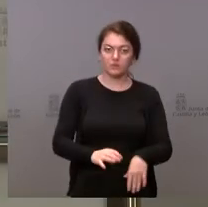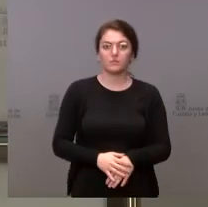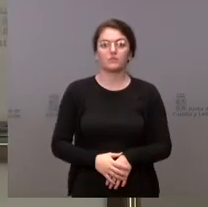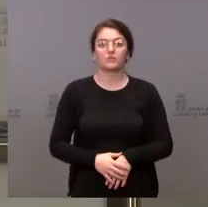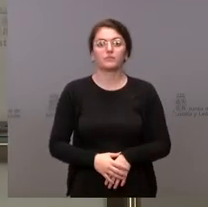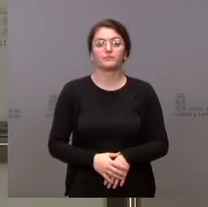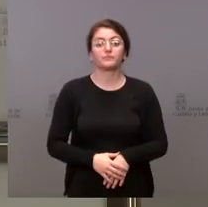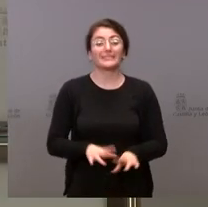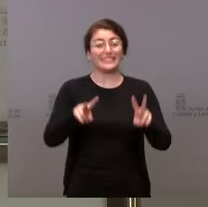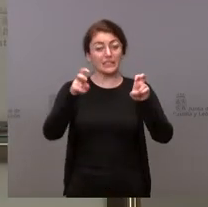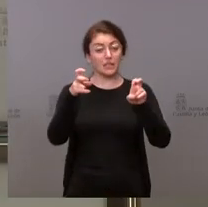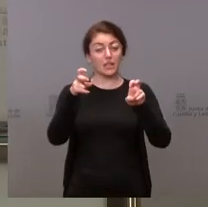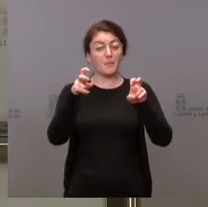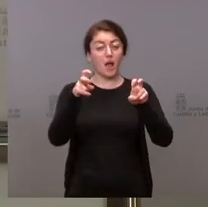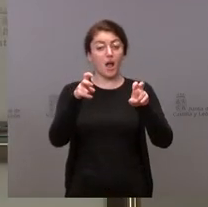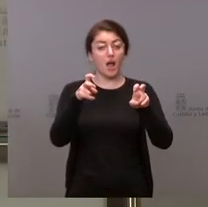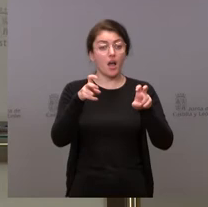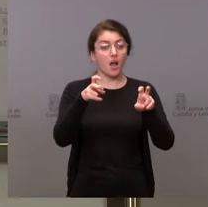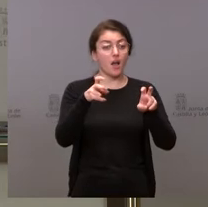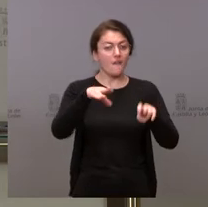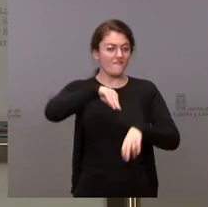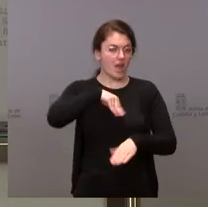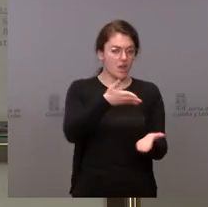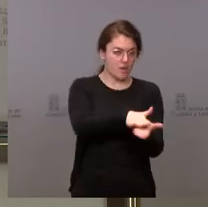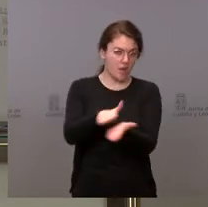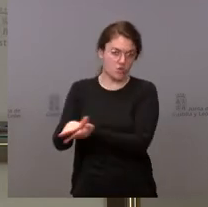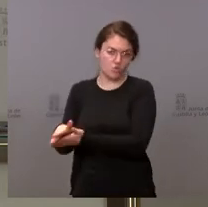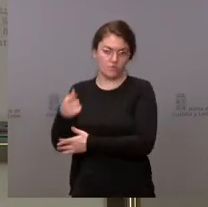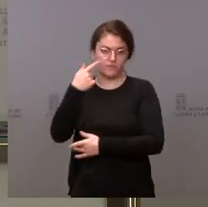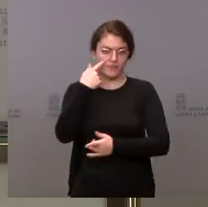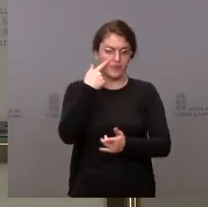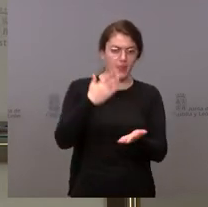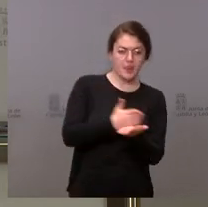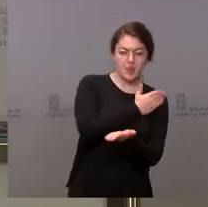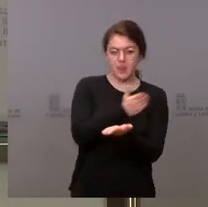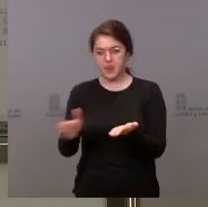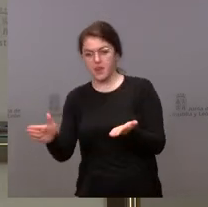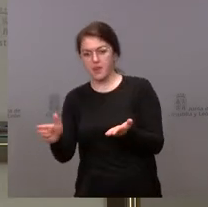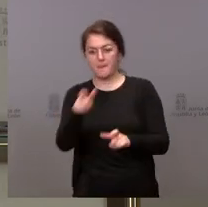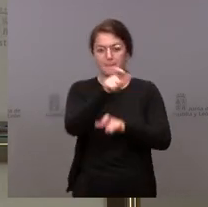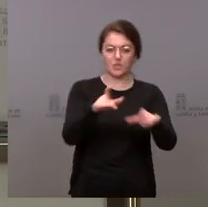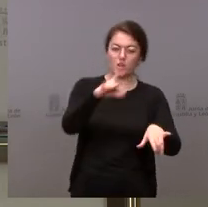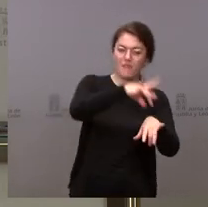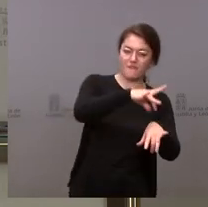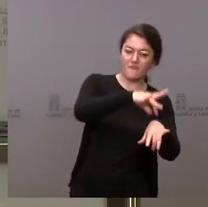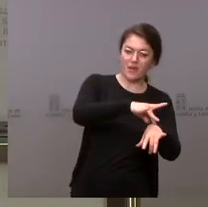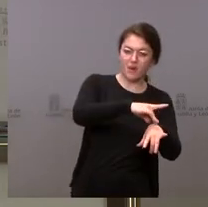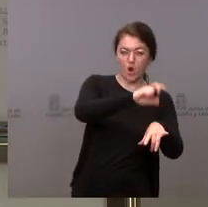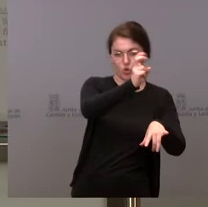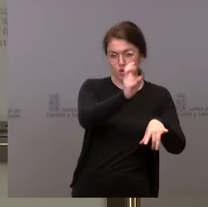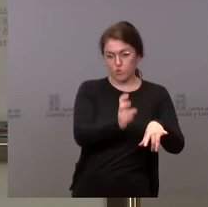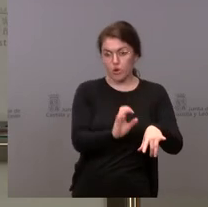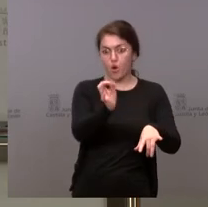sobre los fallecimientos distingue usted entre las personas con pluripatologías que están en planta y quienes está en el audi sin